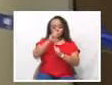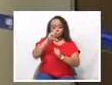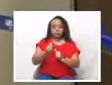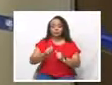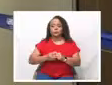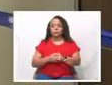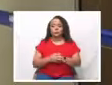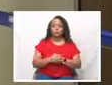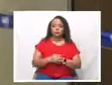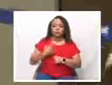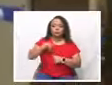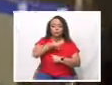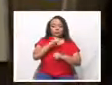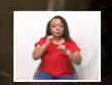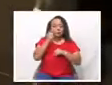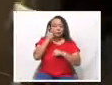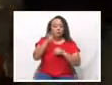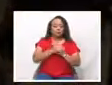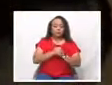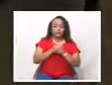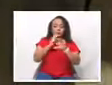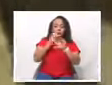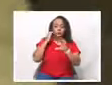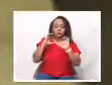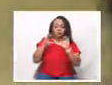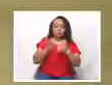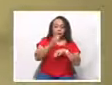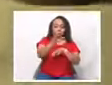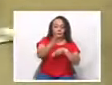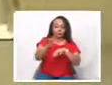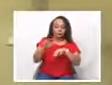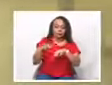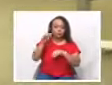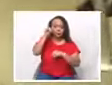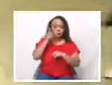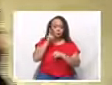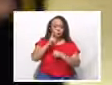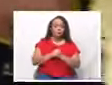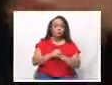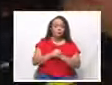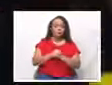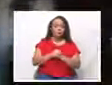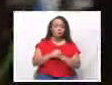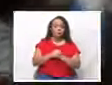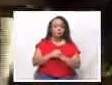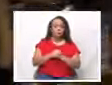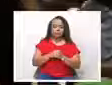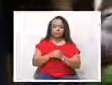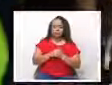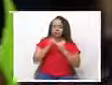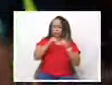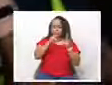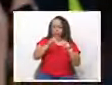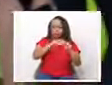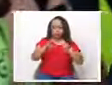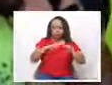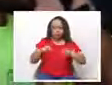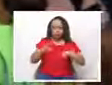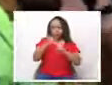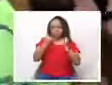Vemos esa buseta del Comité Cantonal de Limón que dejó acá a muchas personas y que ya están